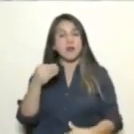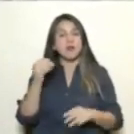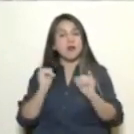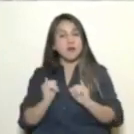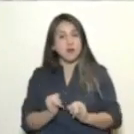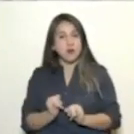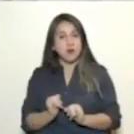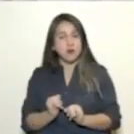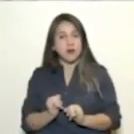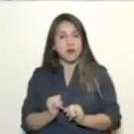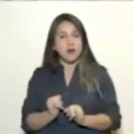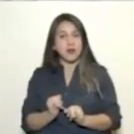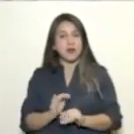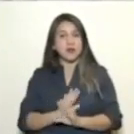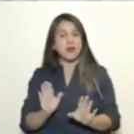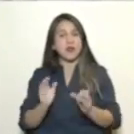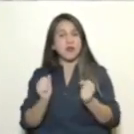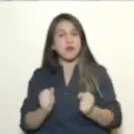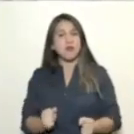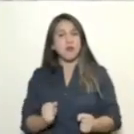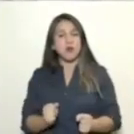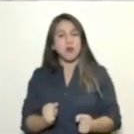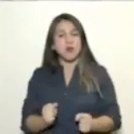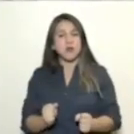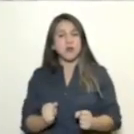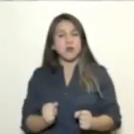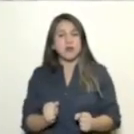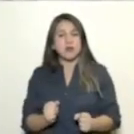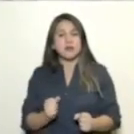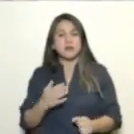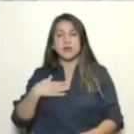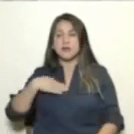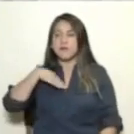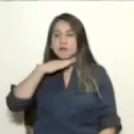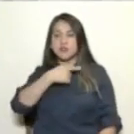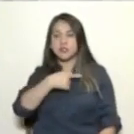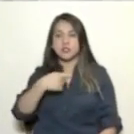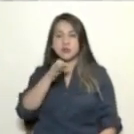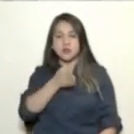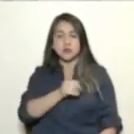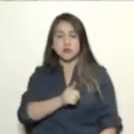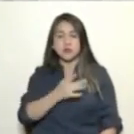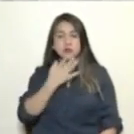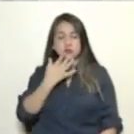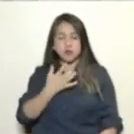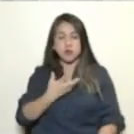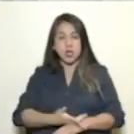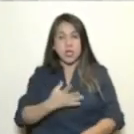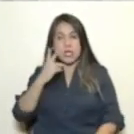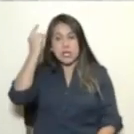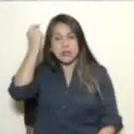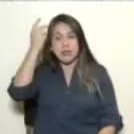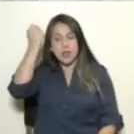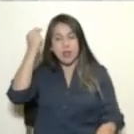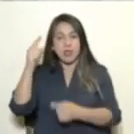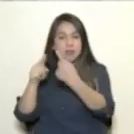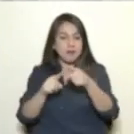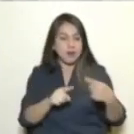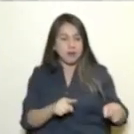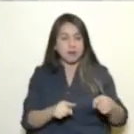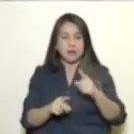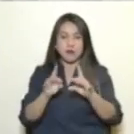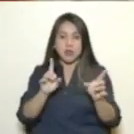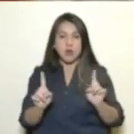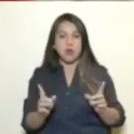tal en que nadie va a poder quedar 100% satisfecho, porque cada uno tiene una idea del alma de Chile y cómo